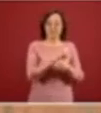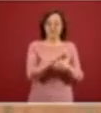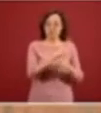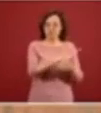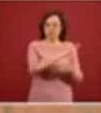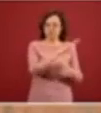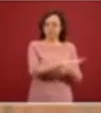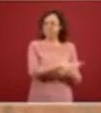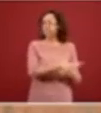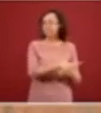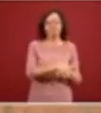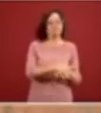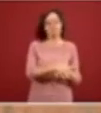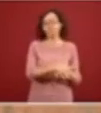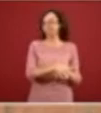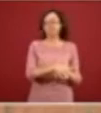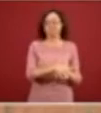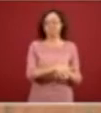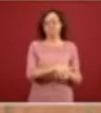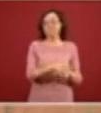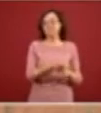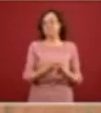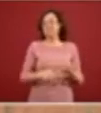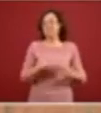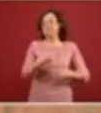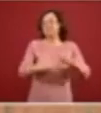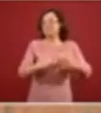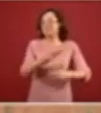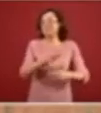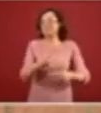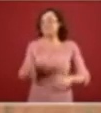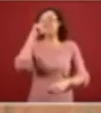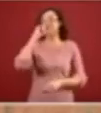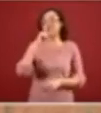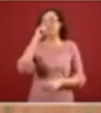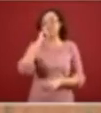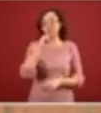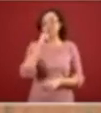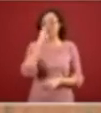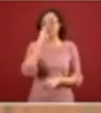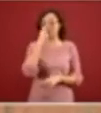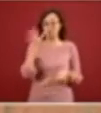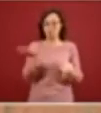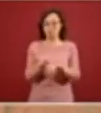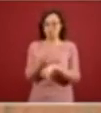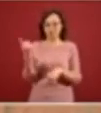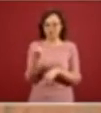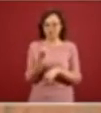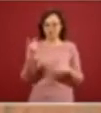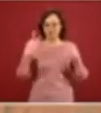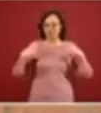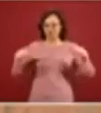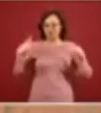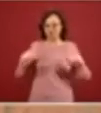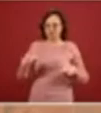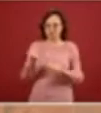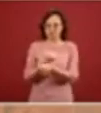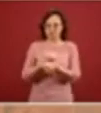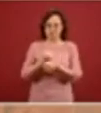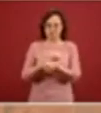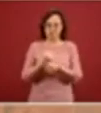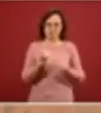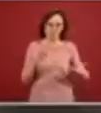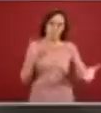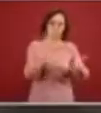razón es esto? Por una razón muy sencilla. El flujo de donantes de sangre efectivos en los bancos de sangre está